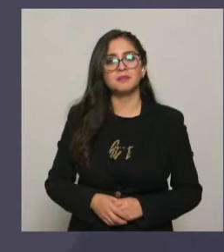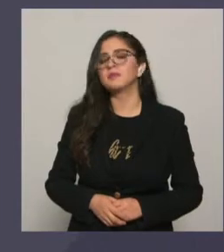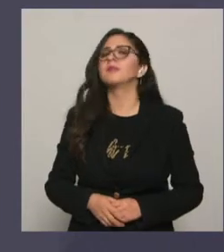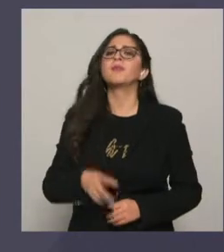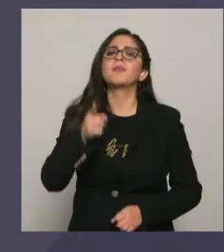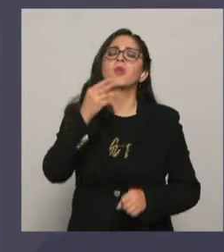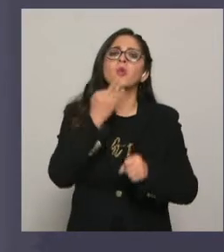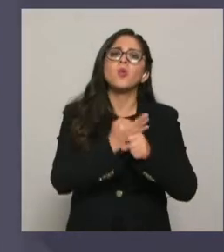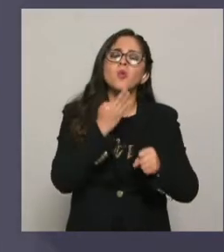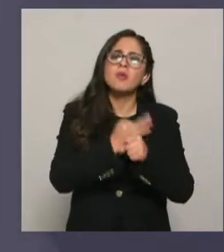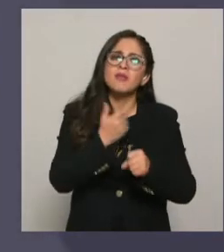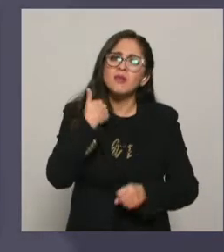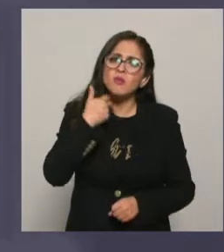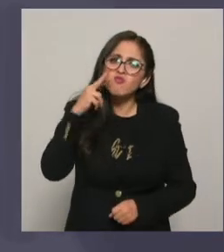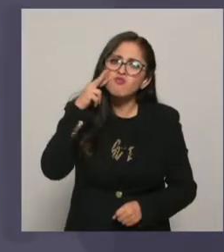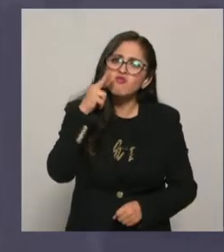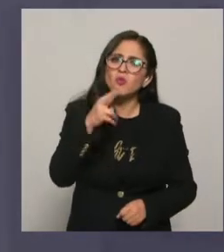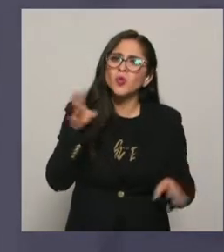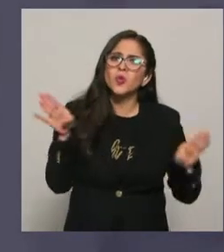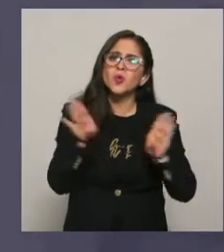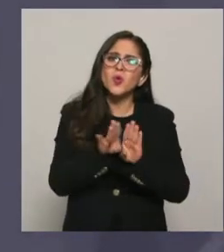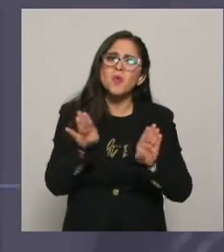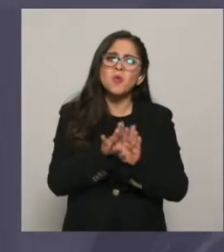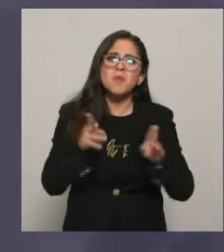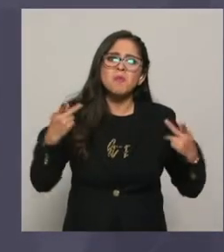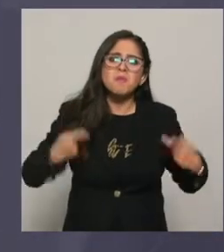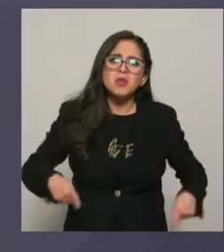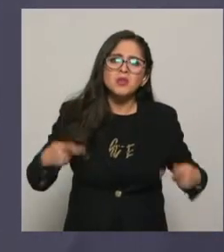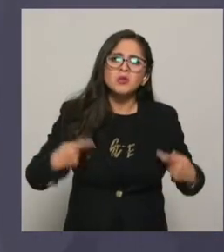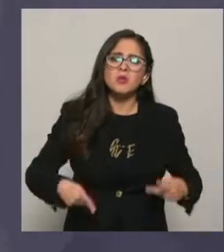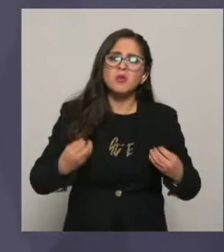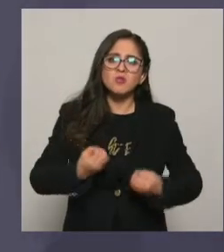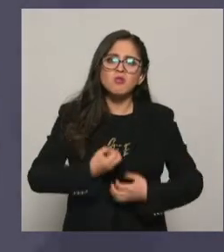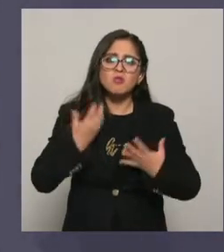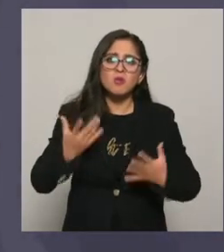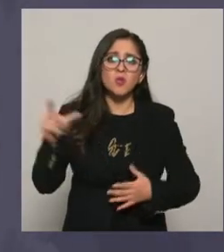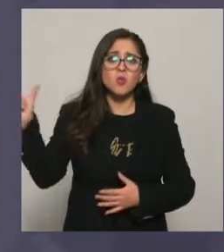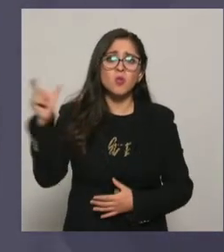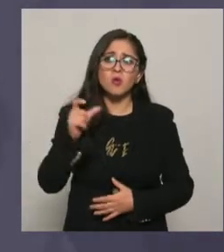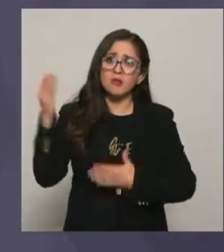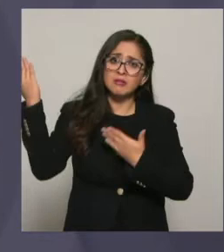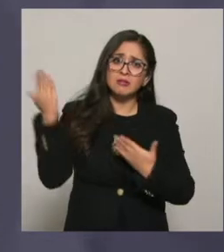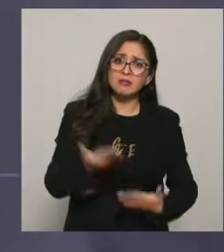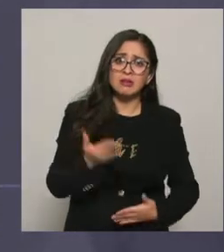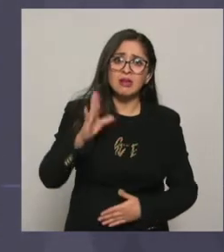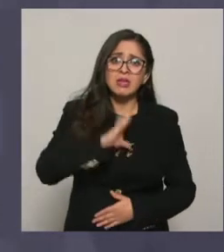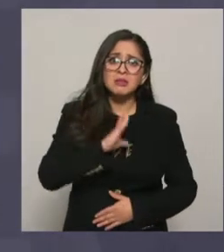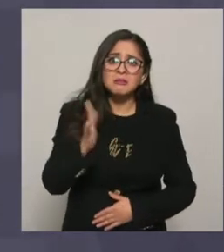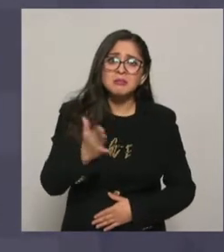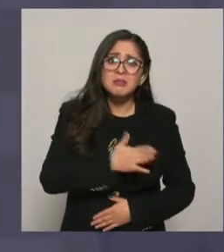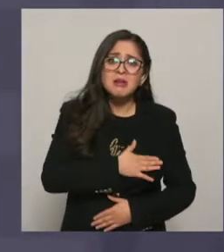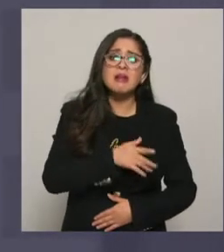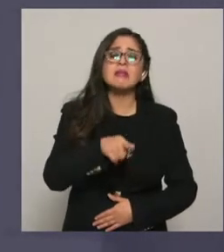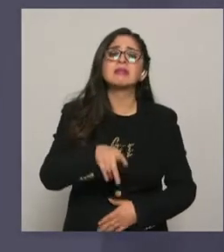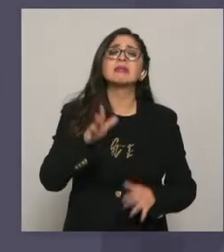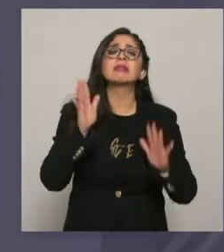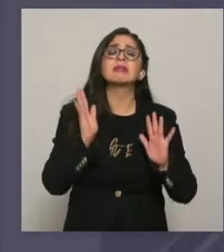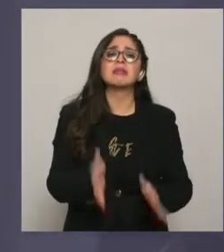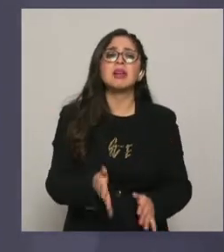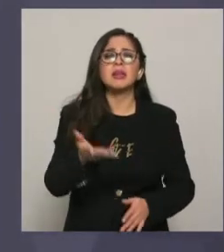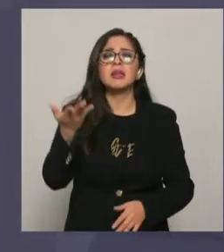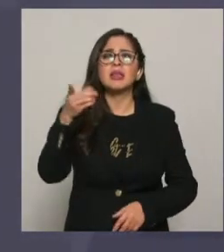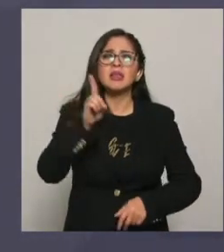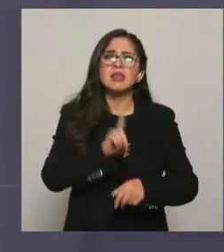manifiesta actualmente la gente, bueno, es a la llegada de los españoles, entonces ellos ya traían. El